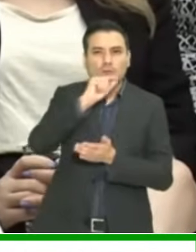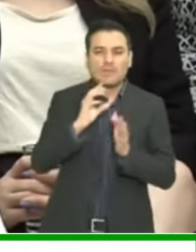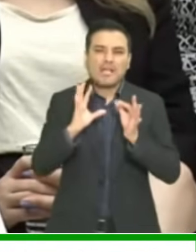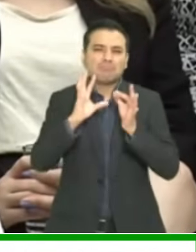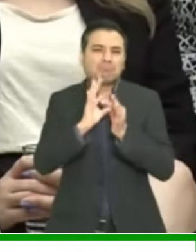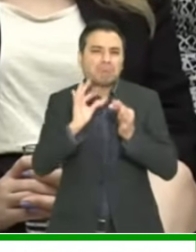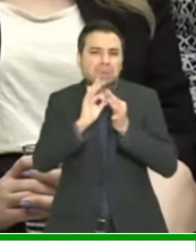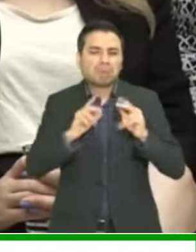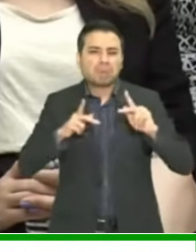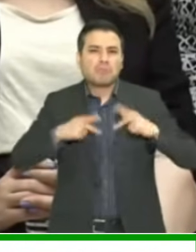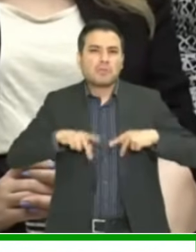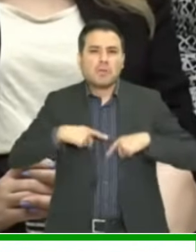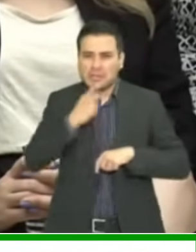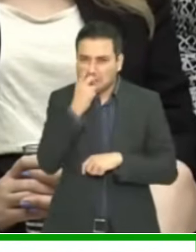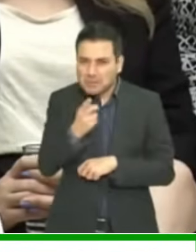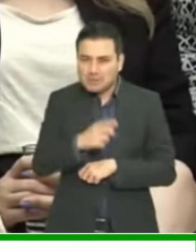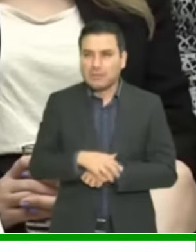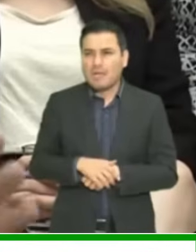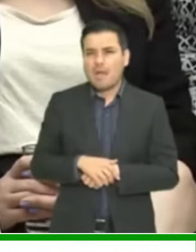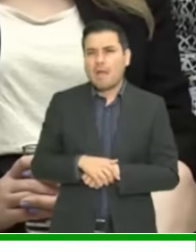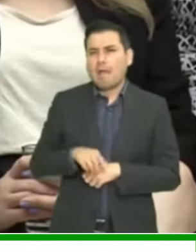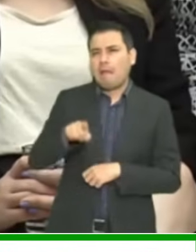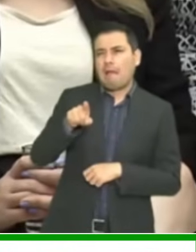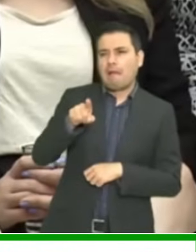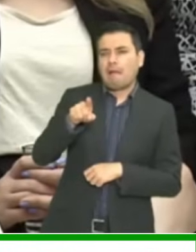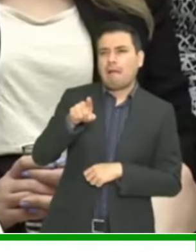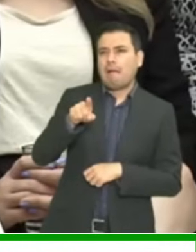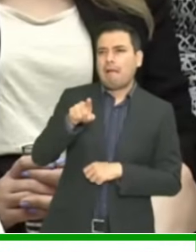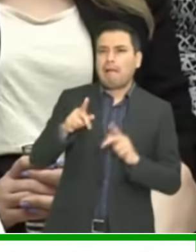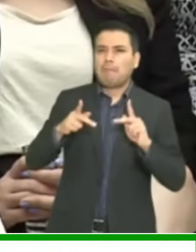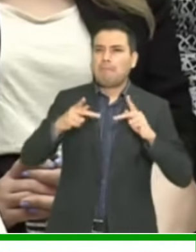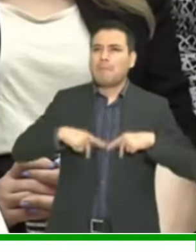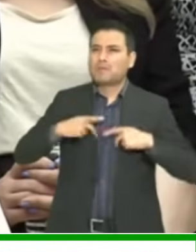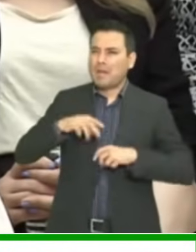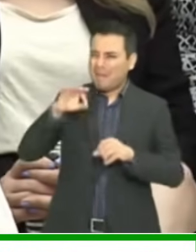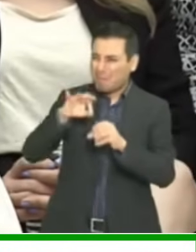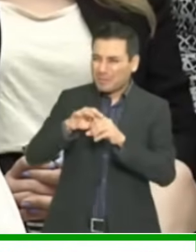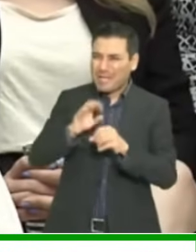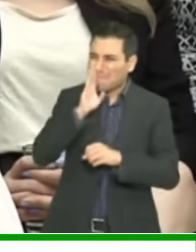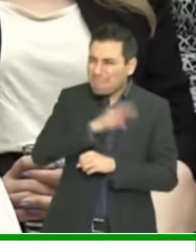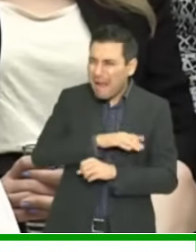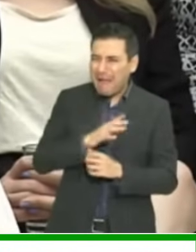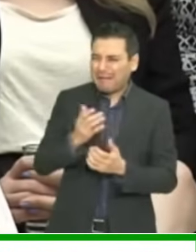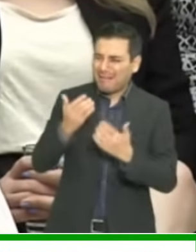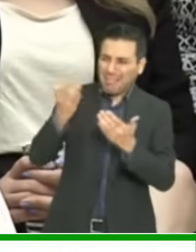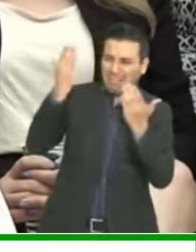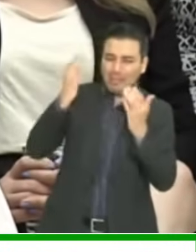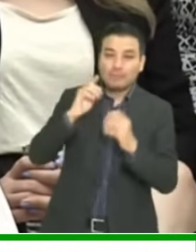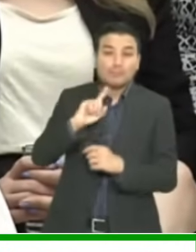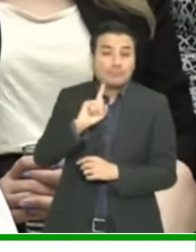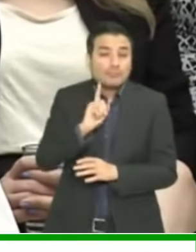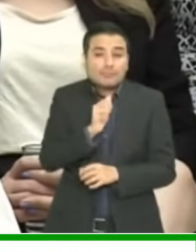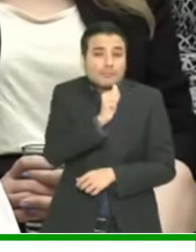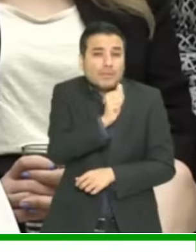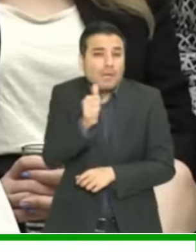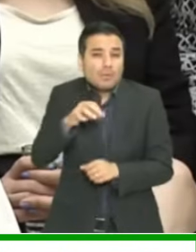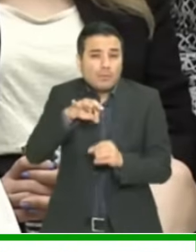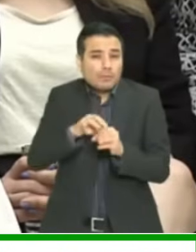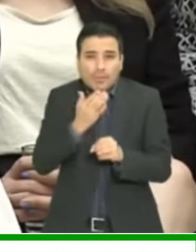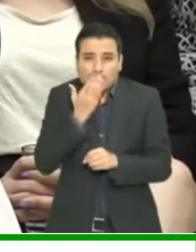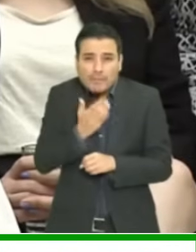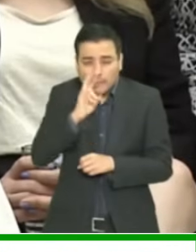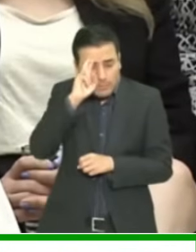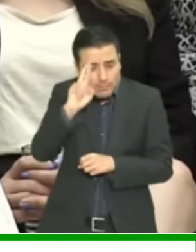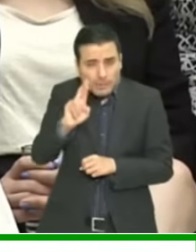querer descalificar a quien ejerció su voto. Yo no lo comparto. La gente votó como quiso votar y hay que ser respetuosos.